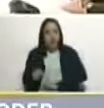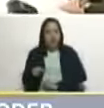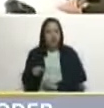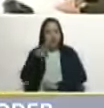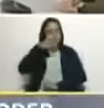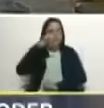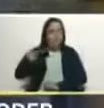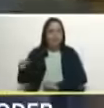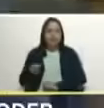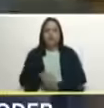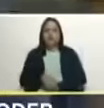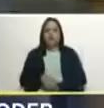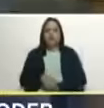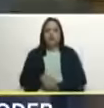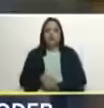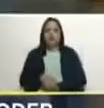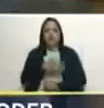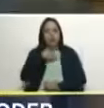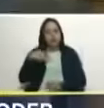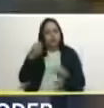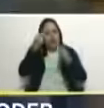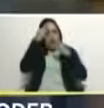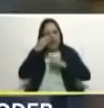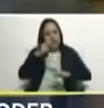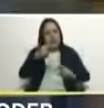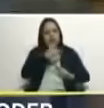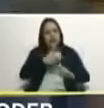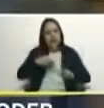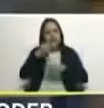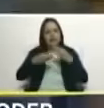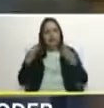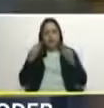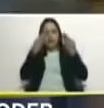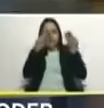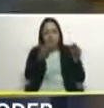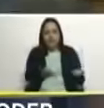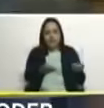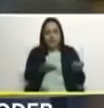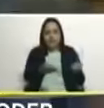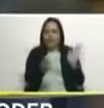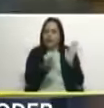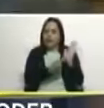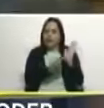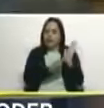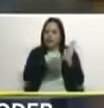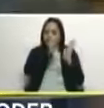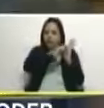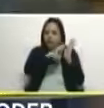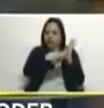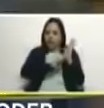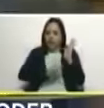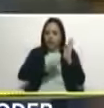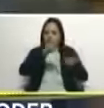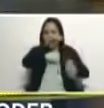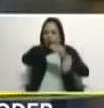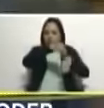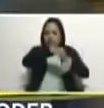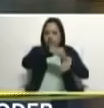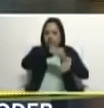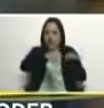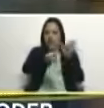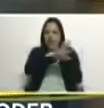pueblo. Quiero, con todo respeto, señor presidente, hacer la entrega de la notificación de